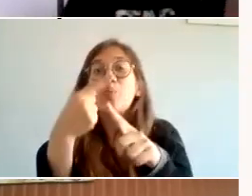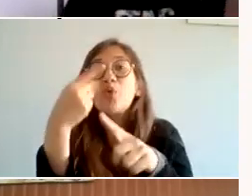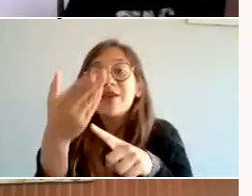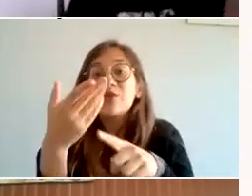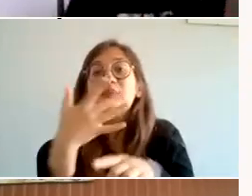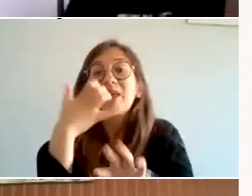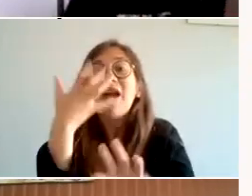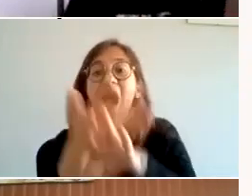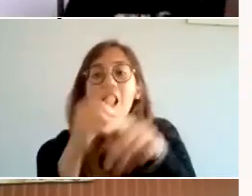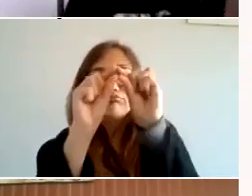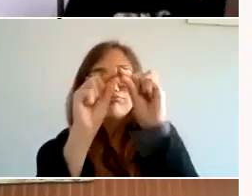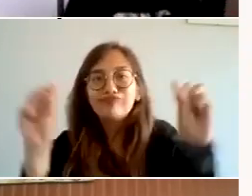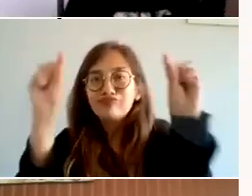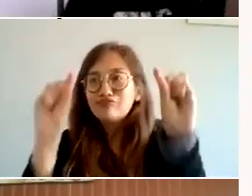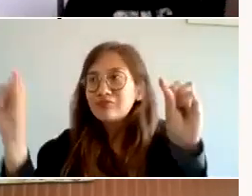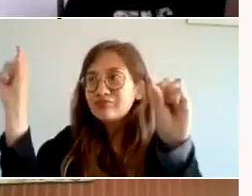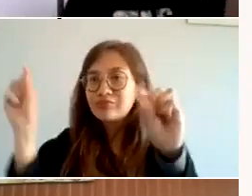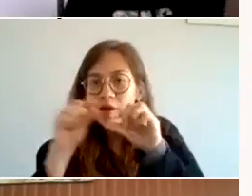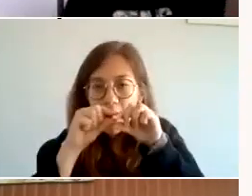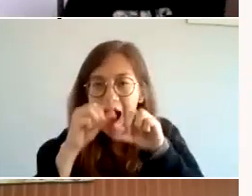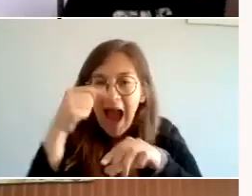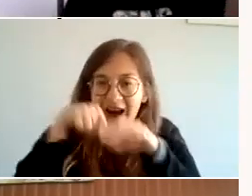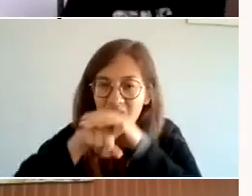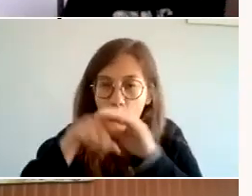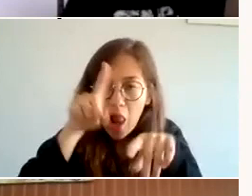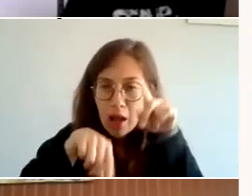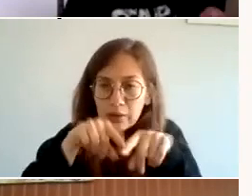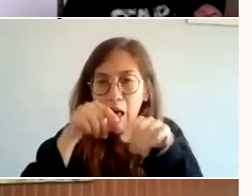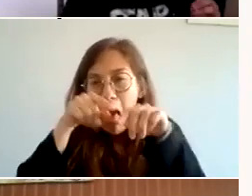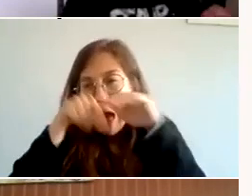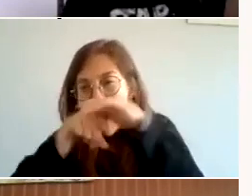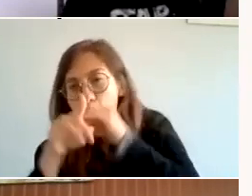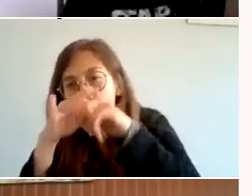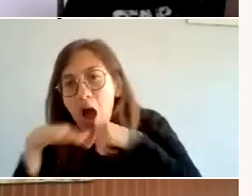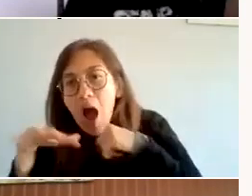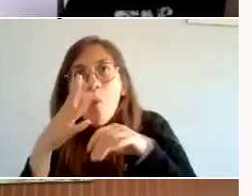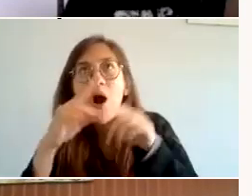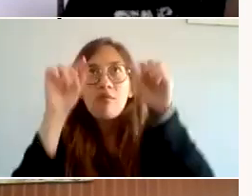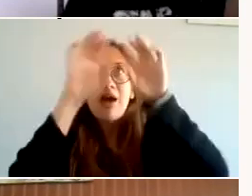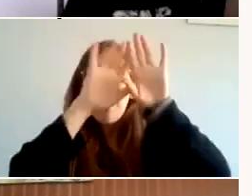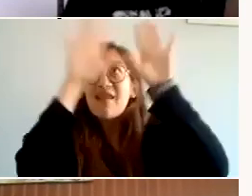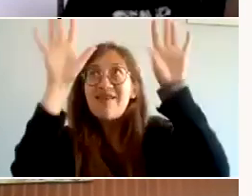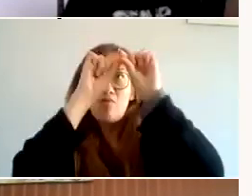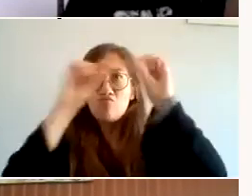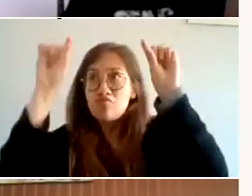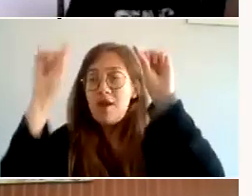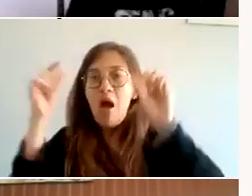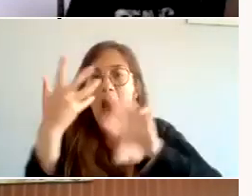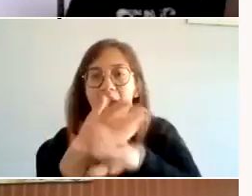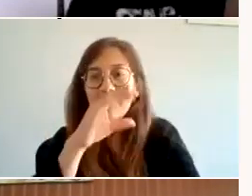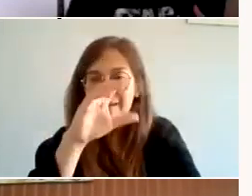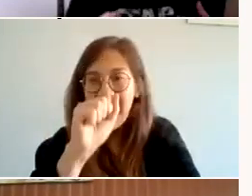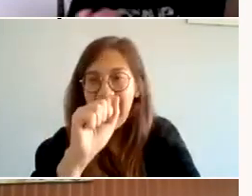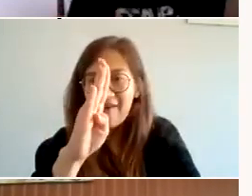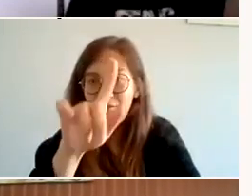conecta nuestros dispositivos. Y bueno, una de las cosas que hay que tener en cuenta de que el problema de Internet móvil en